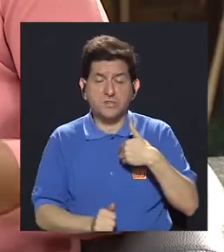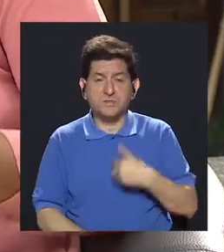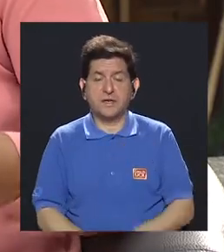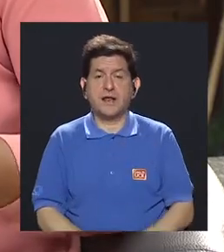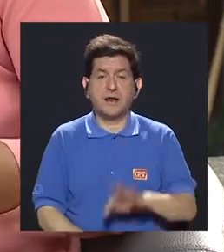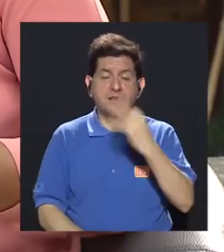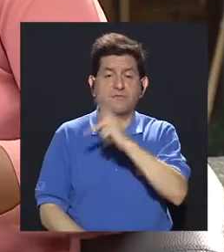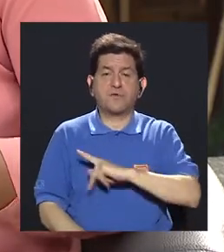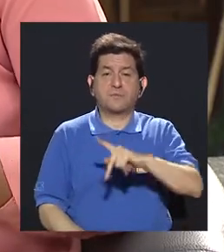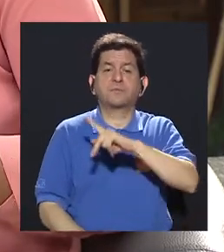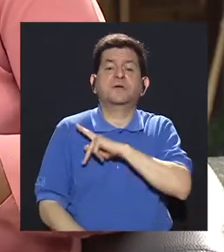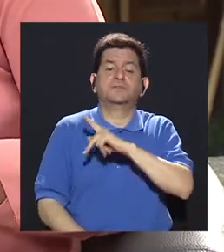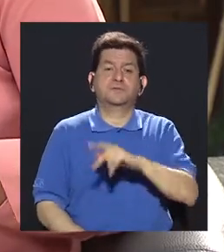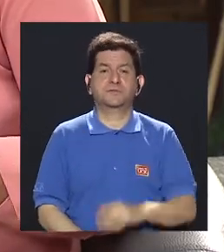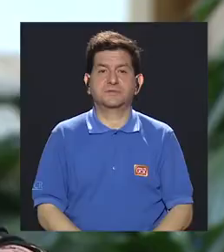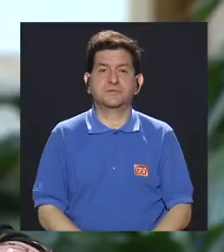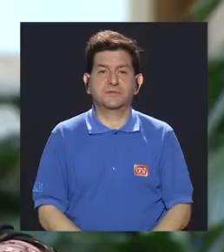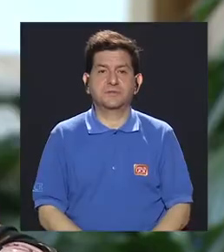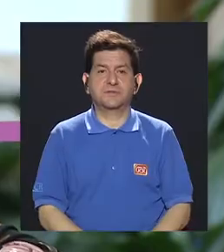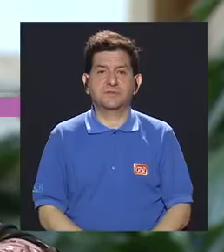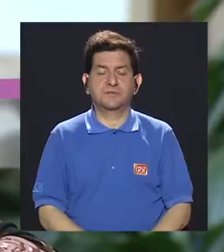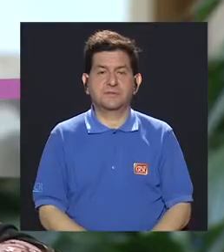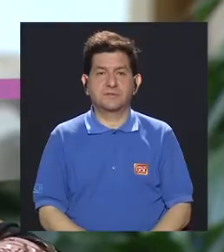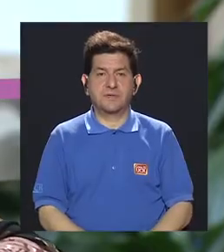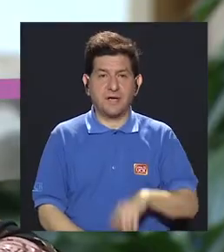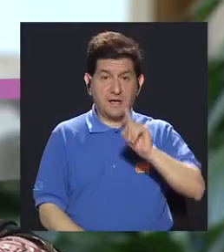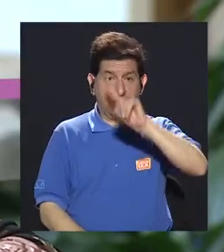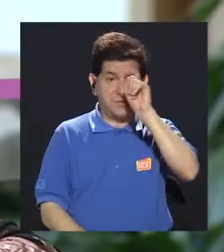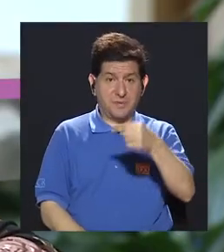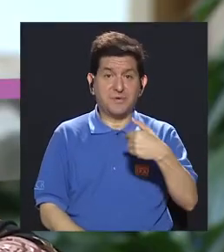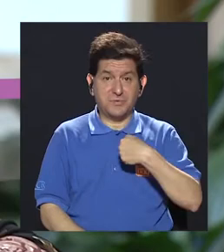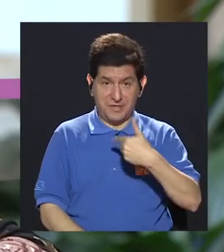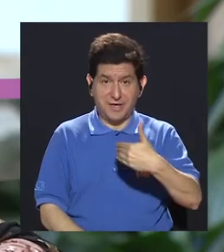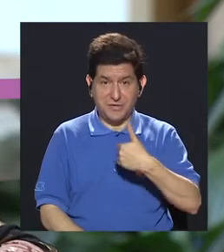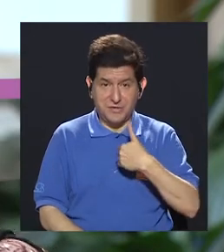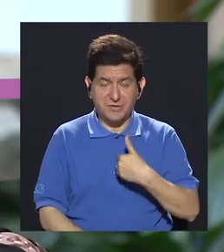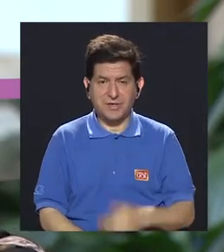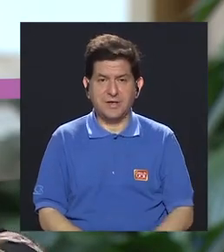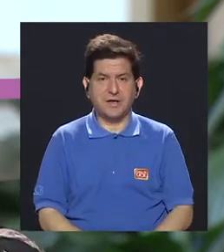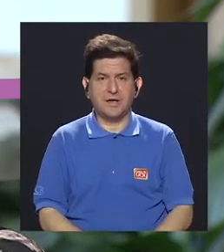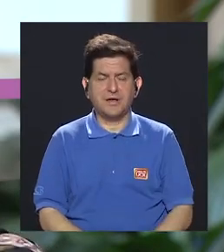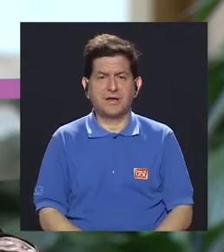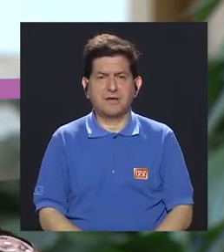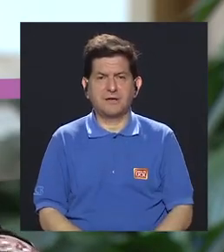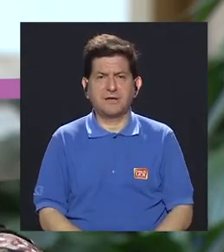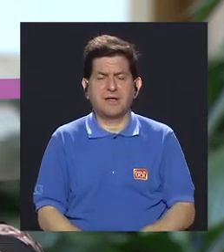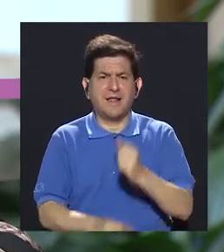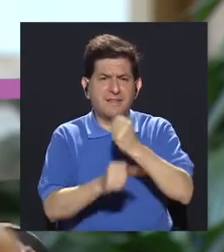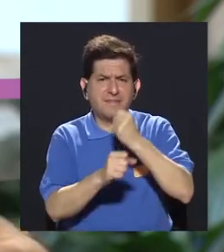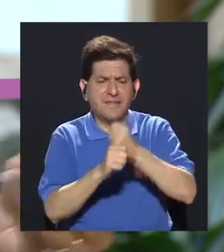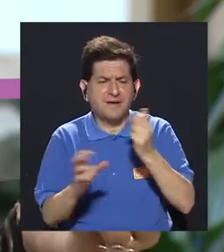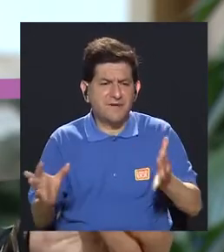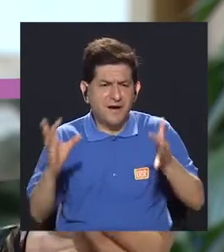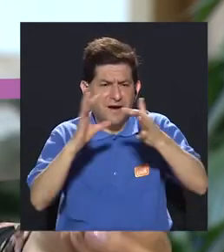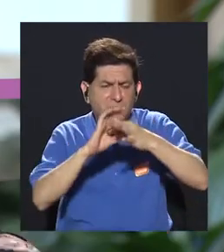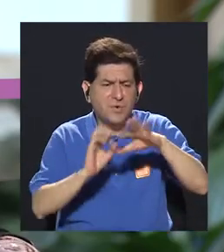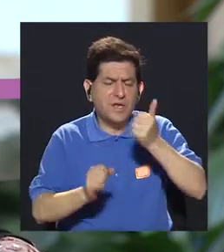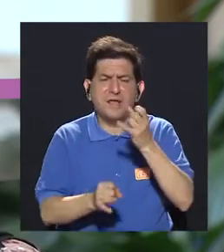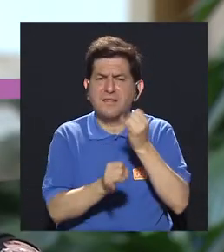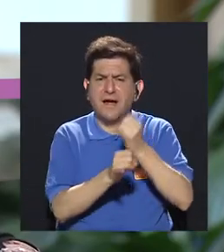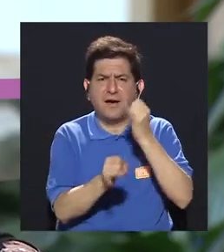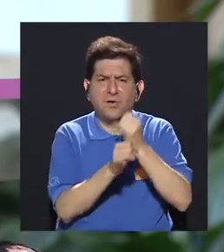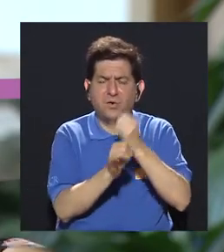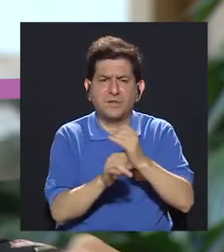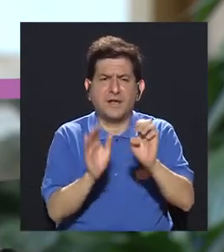ellos de forma personalizada. Adriana, esa era una de mis preguntas. ¿En conjunto con quién trabaja? O sea, si trabajan en conjunto con